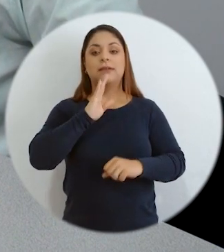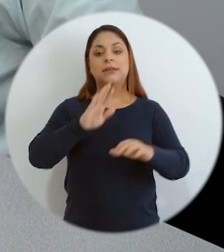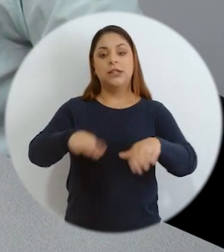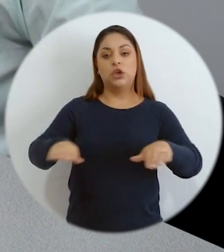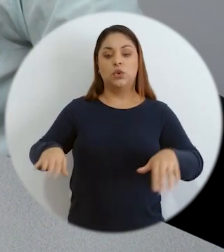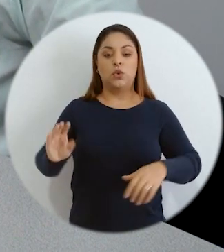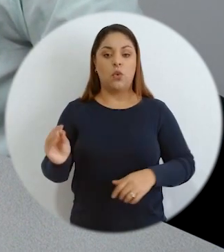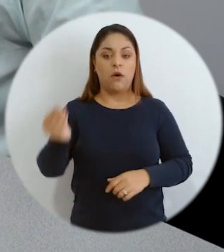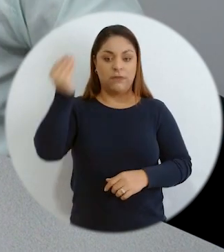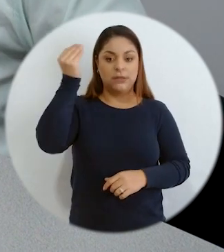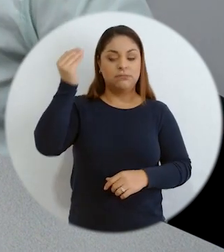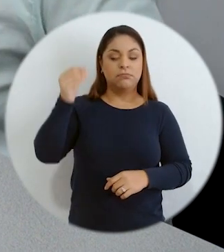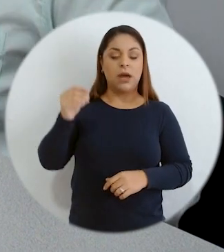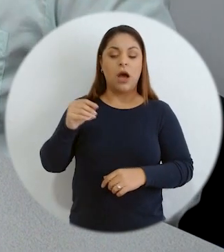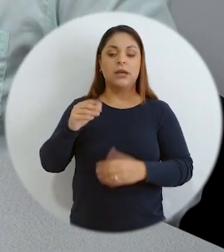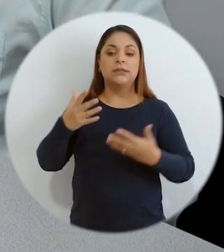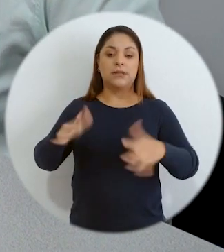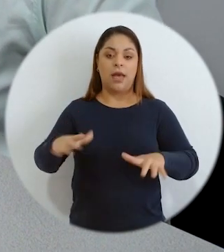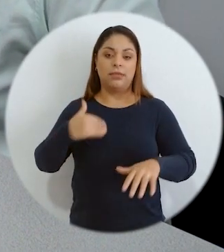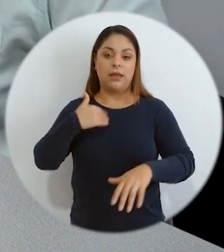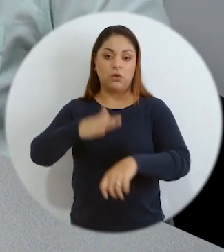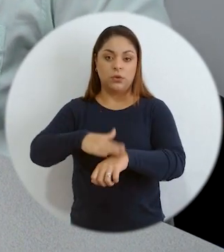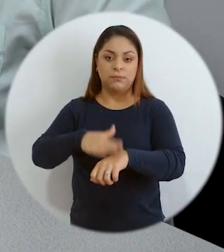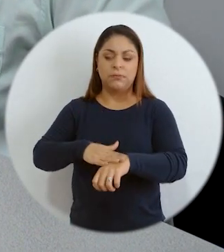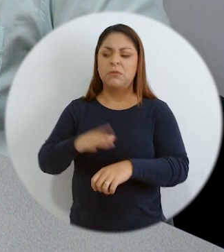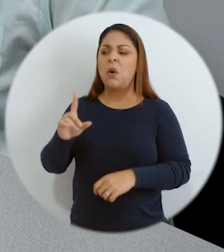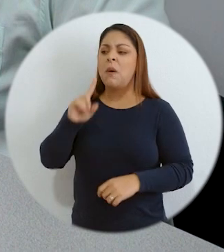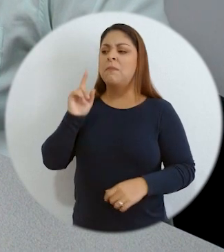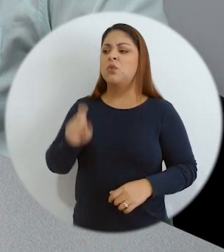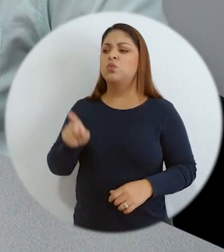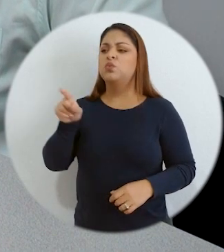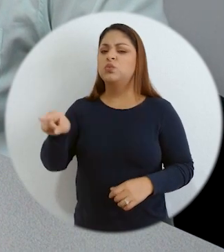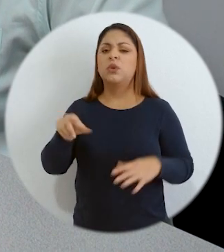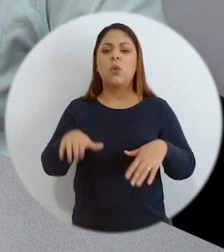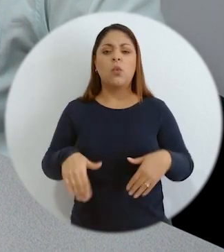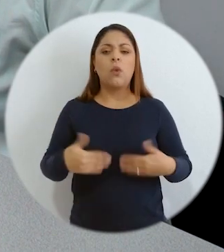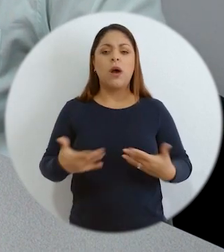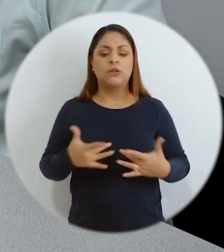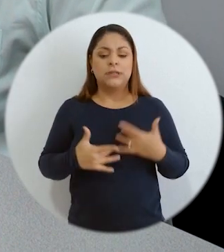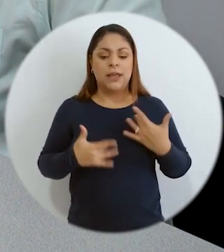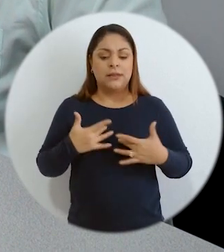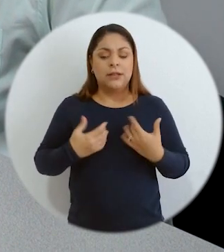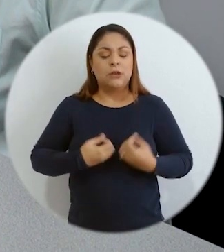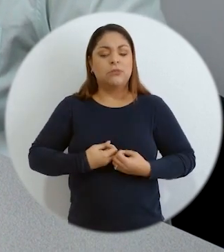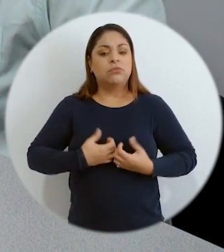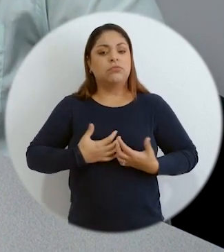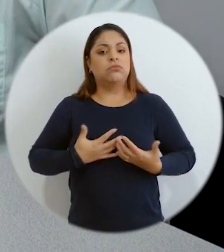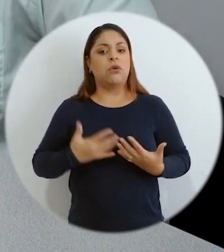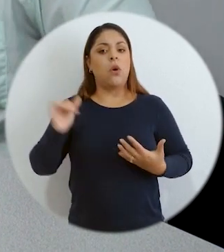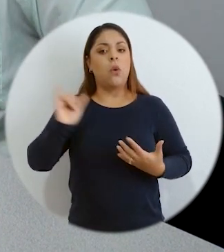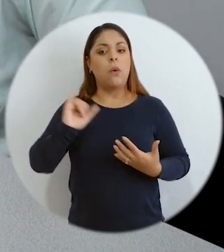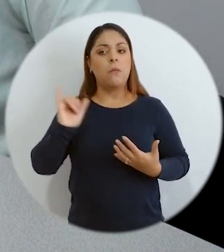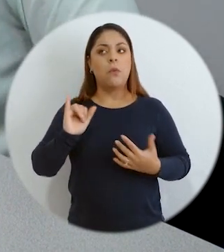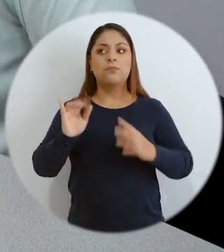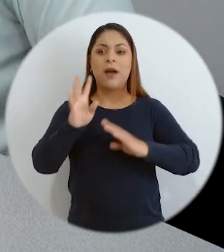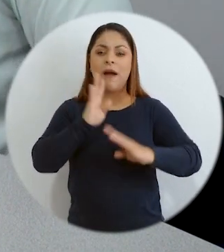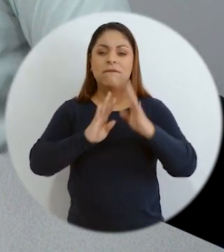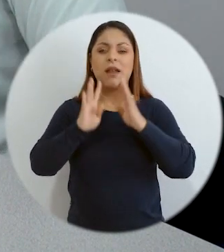refiere a temas de niñez y adolescencia. Pero yo quería preguntarle, don Pablo, ¿cuándo nació en usted esa sensibilidad hacia el tema de niñez y